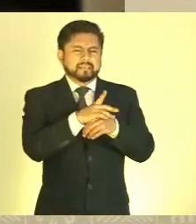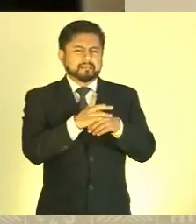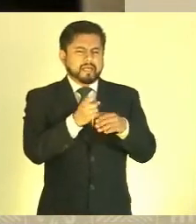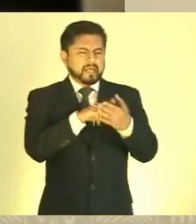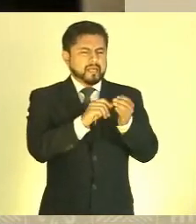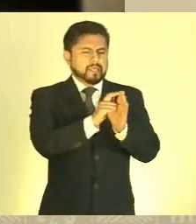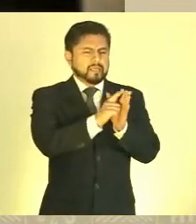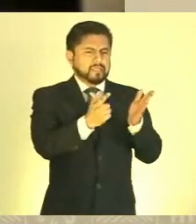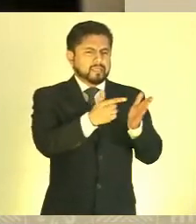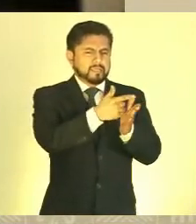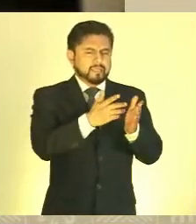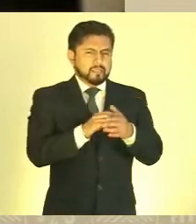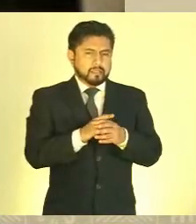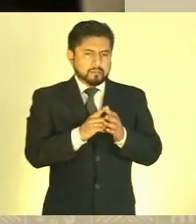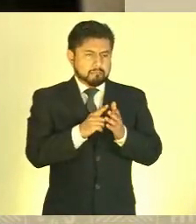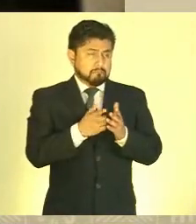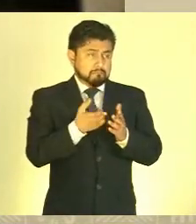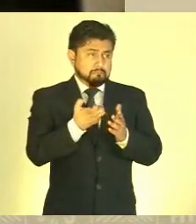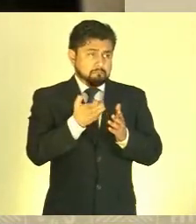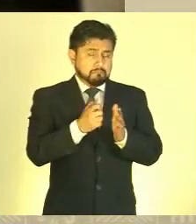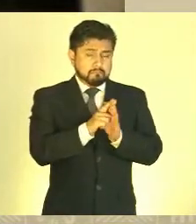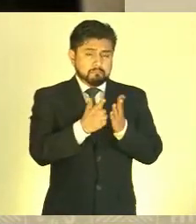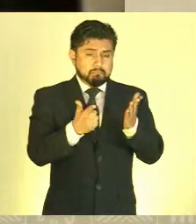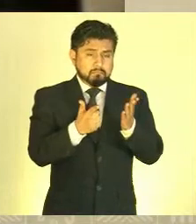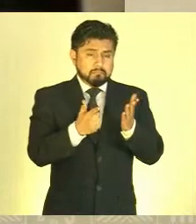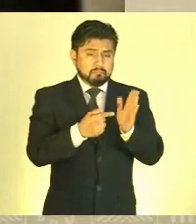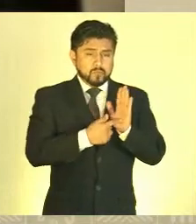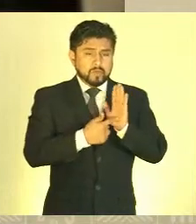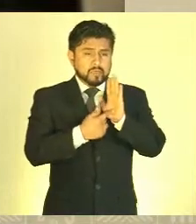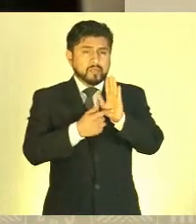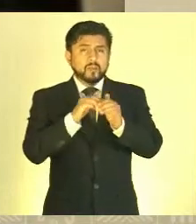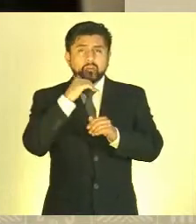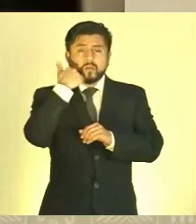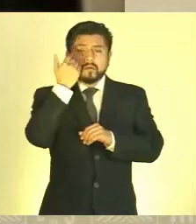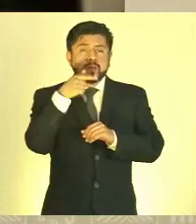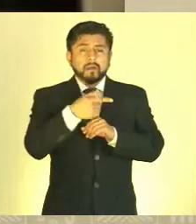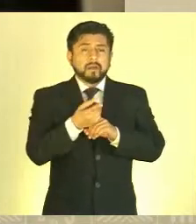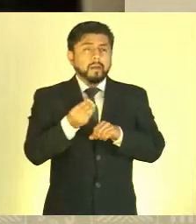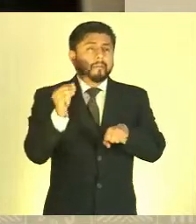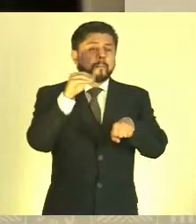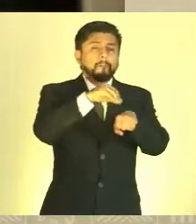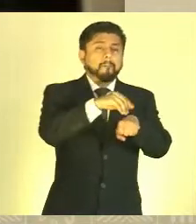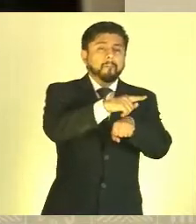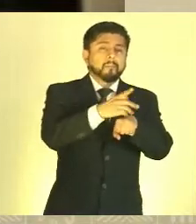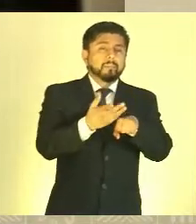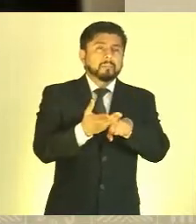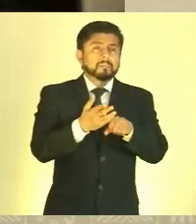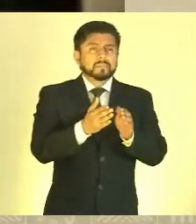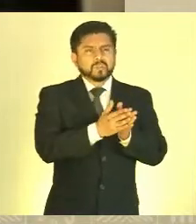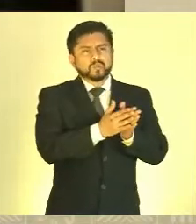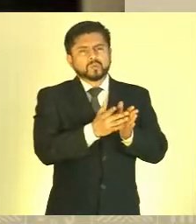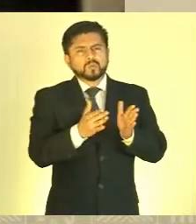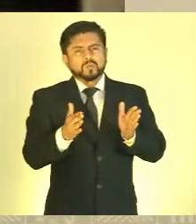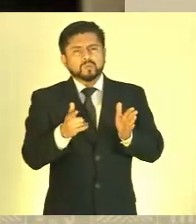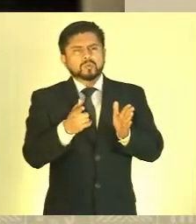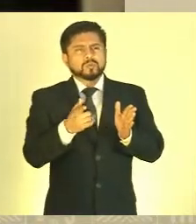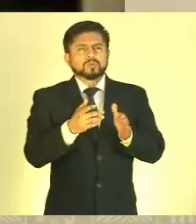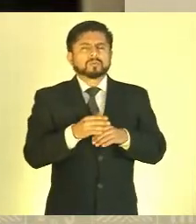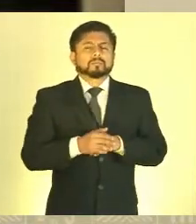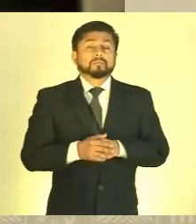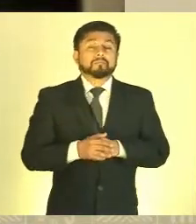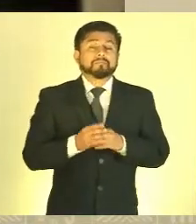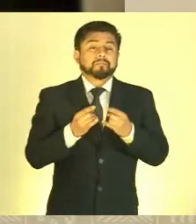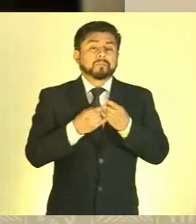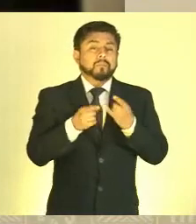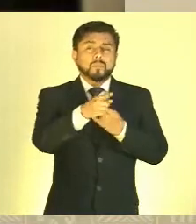El segundo exergo de la novela es una frase de Isidore Isaac Rabe, que es